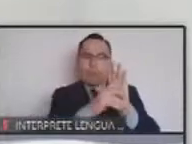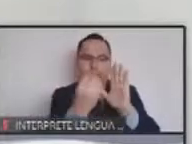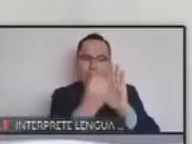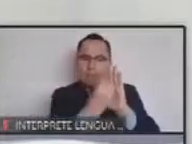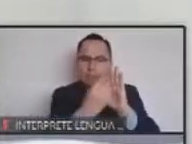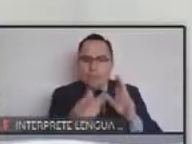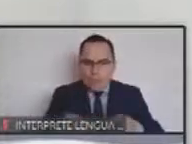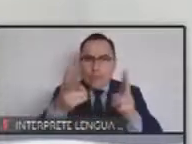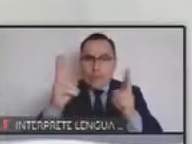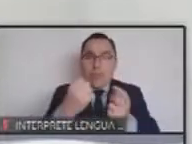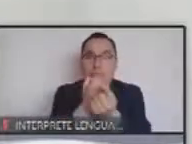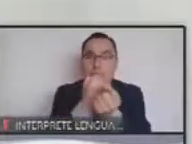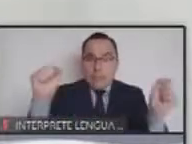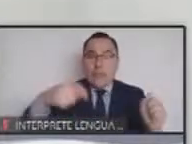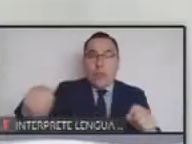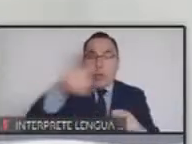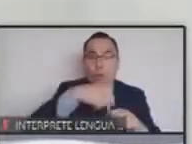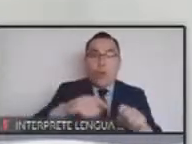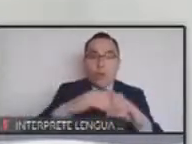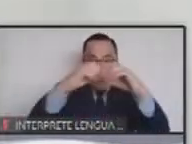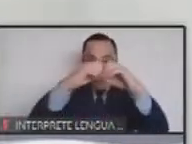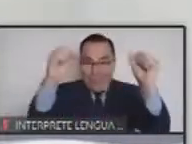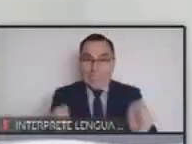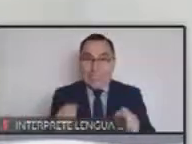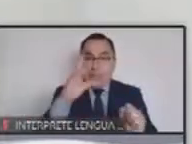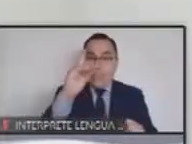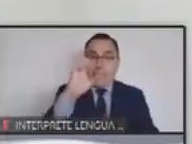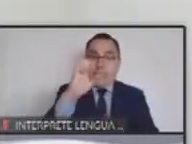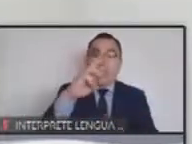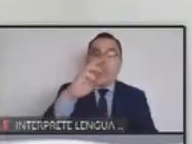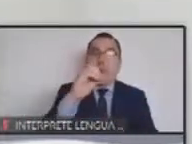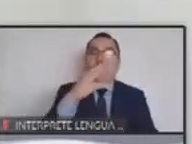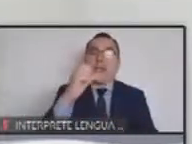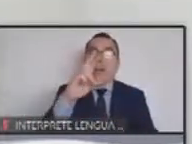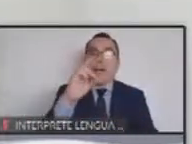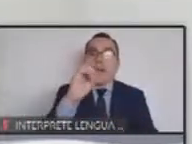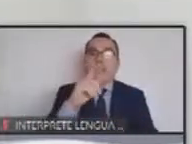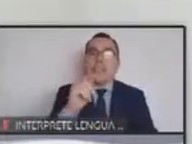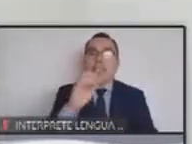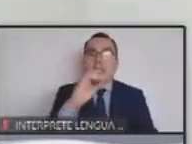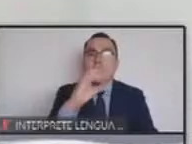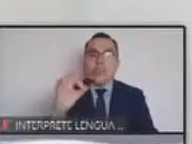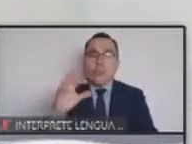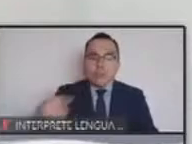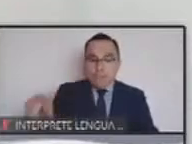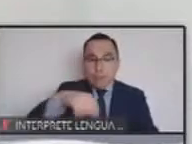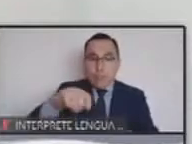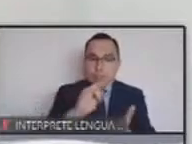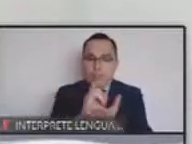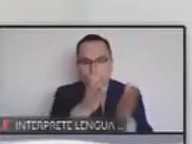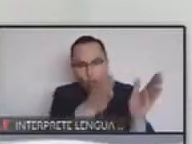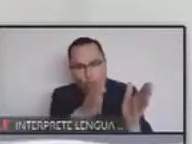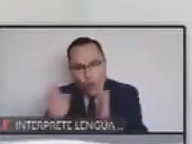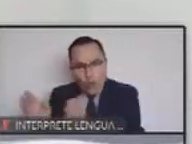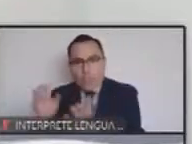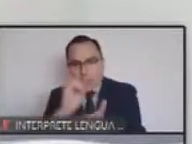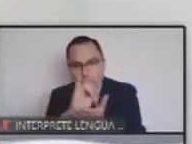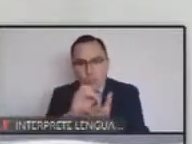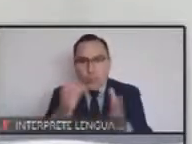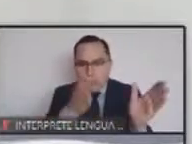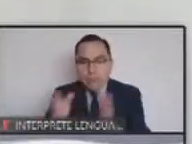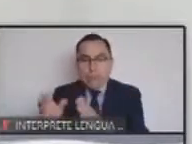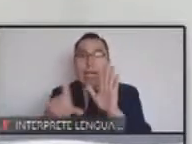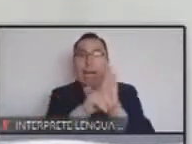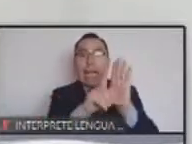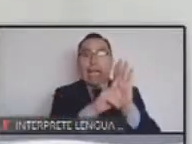y libertades en un sistema democrático requiere un orden jurídico e institucional en el que las leyes